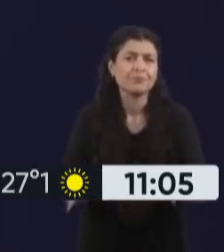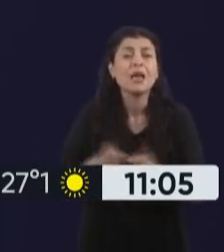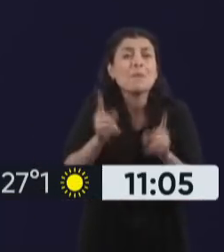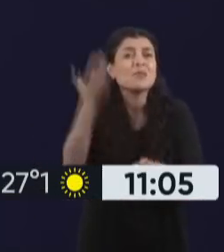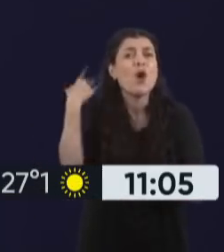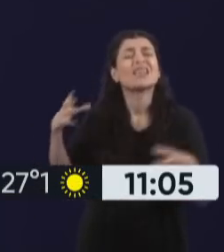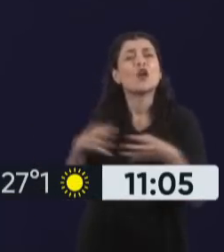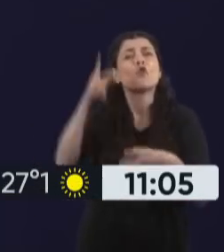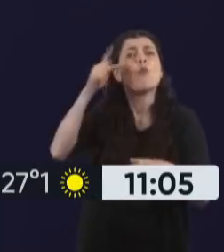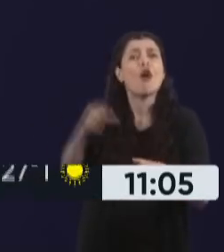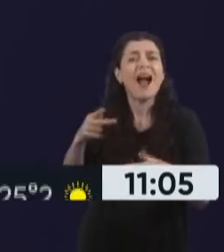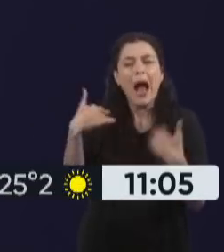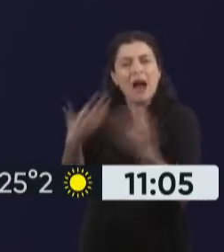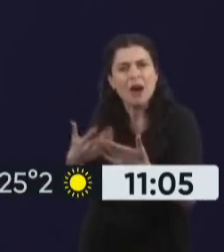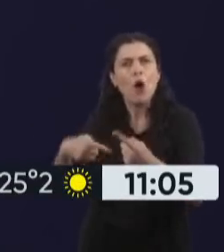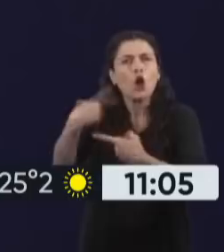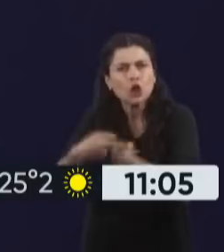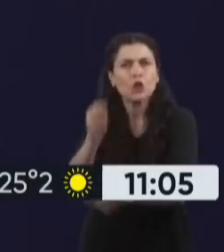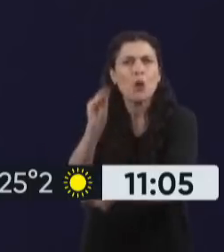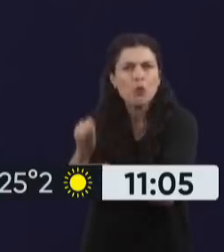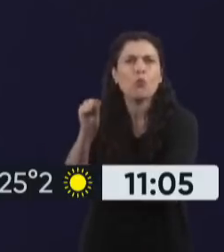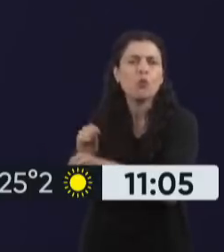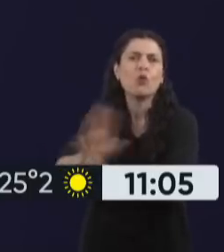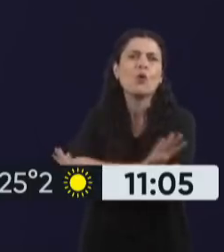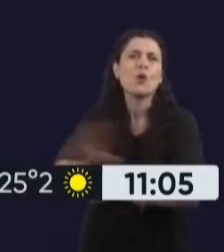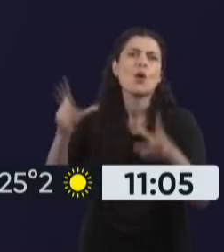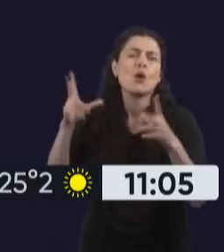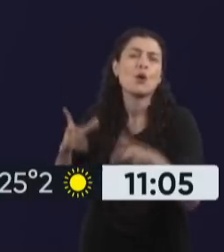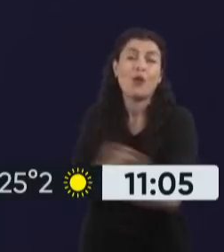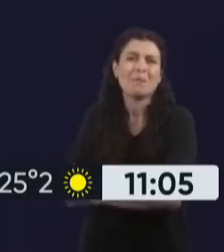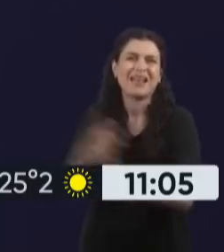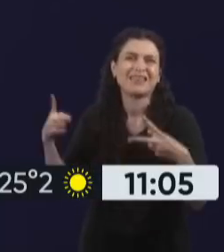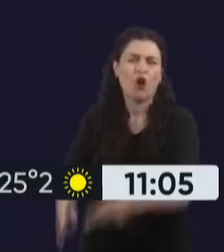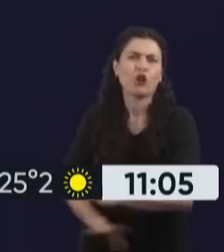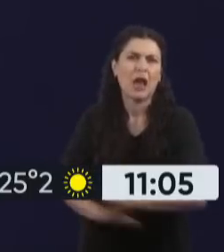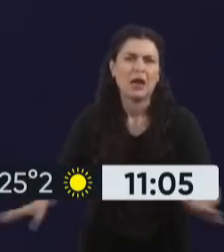proporcionaba. La ciencia en tal caso debe estar al servicio de la gente y no de la política.